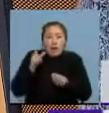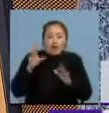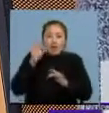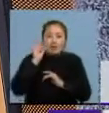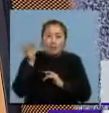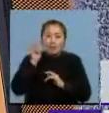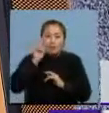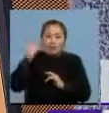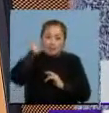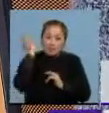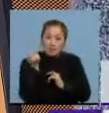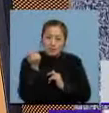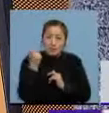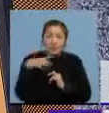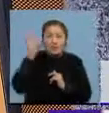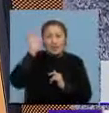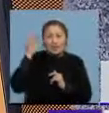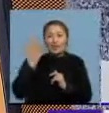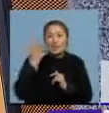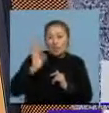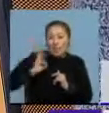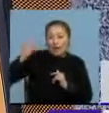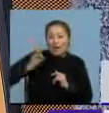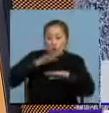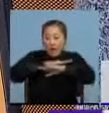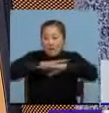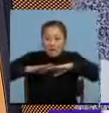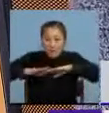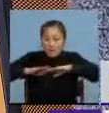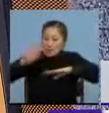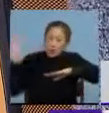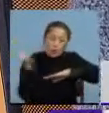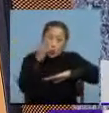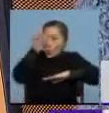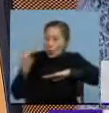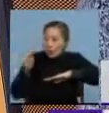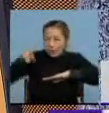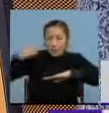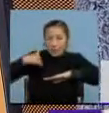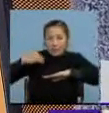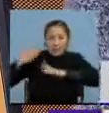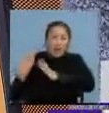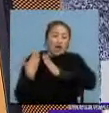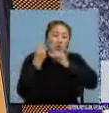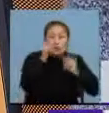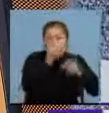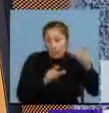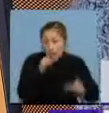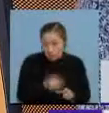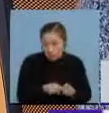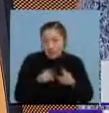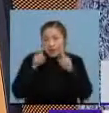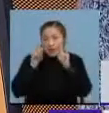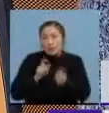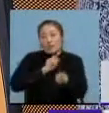del 2016 que son cada cinco años la más baja del país o sea en beneficio de la gente y además